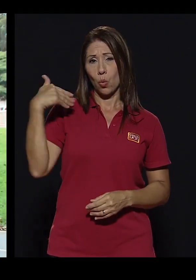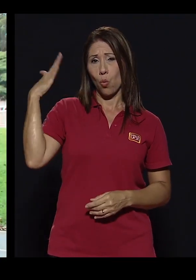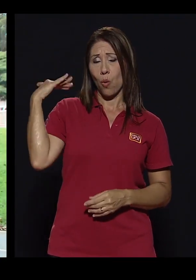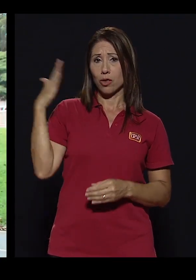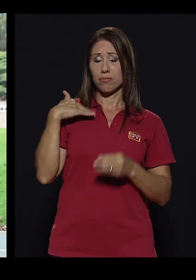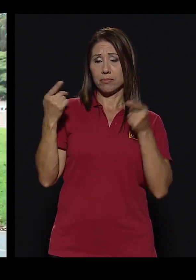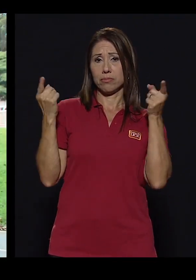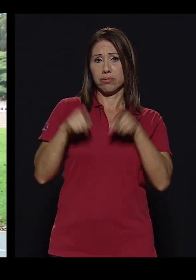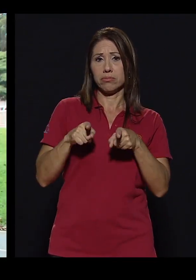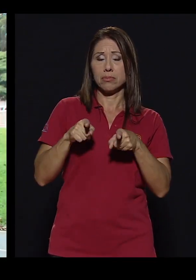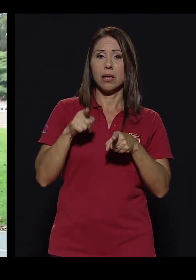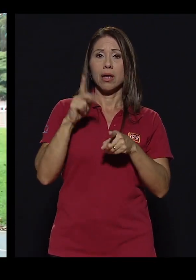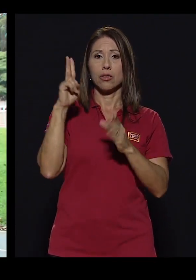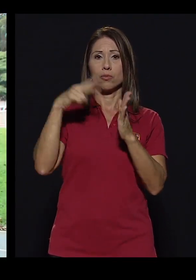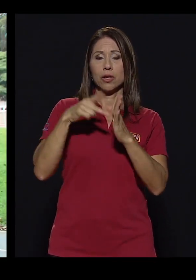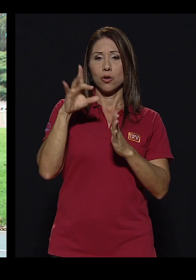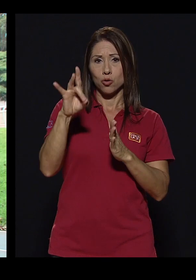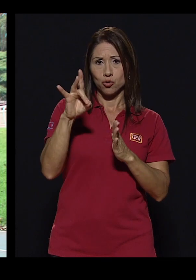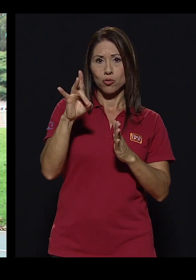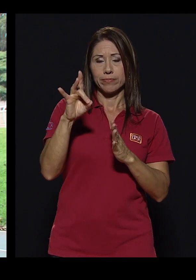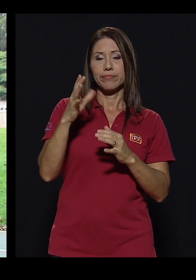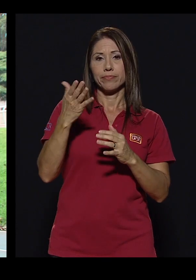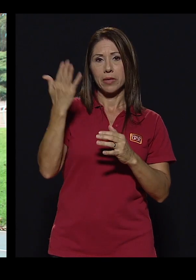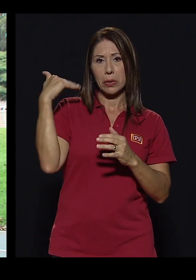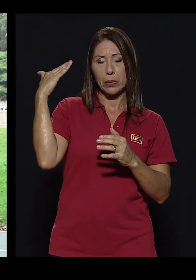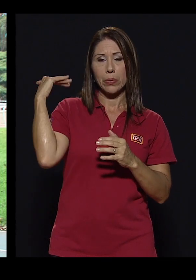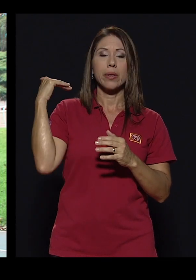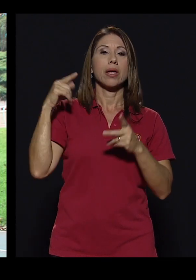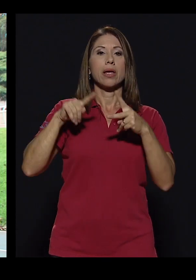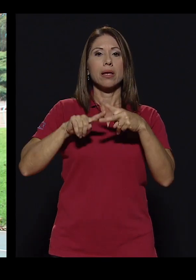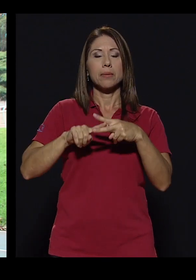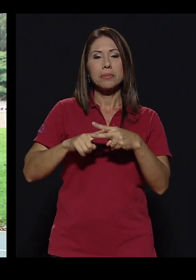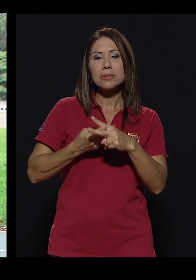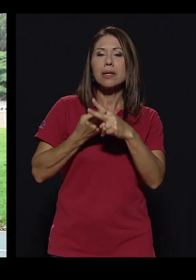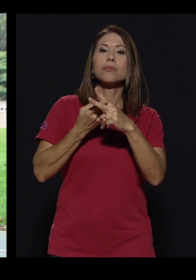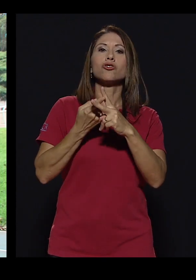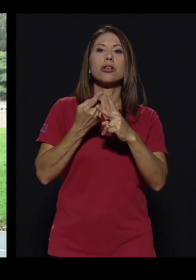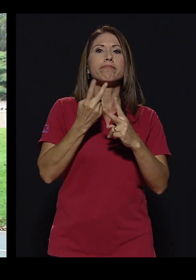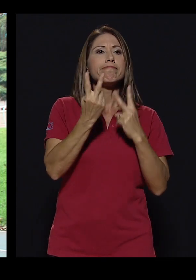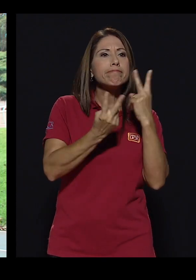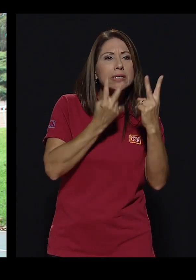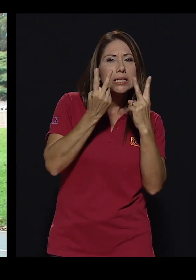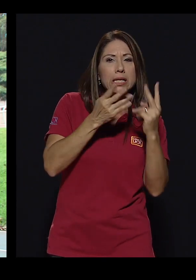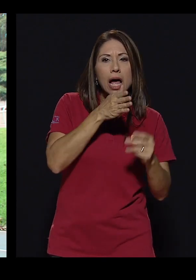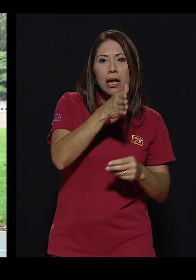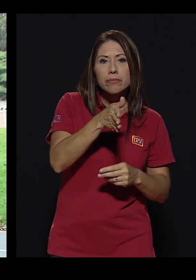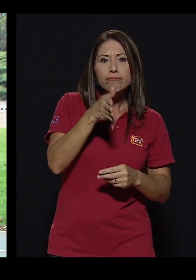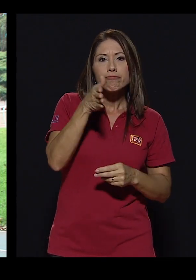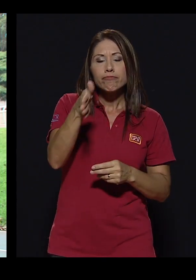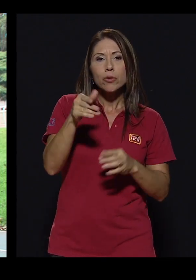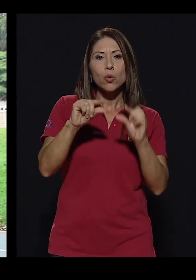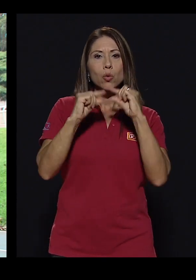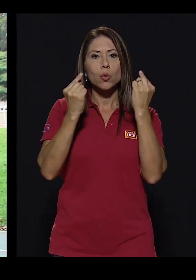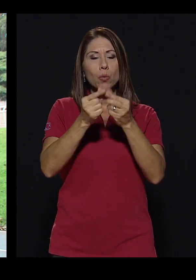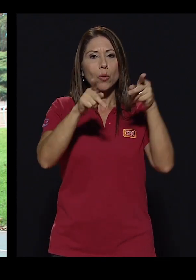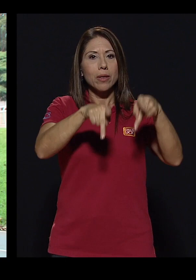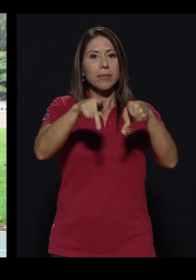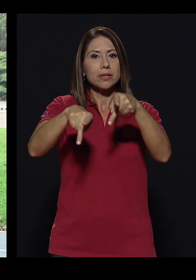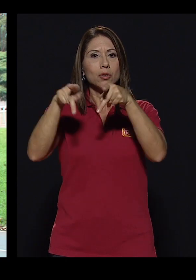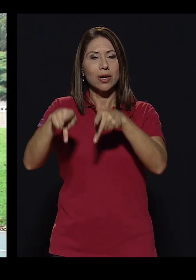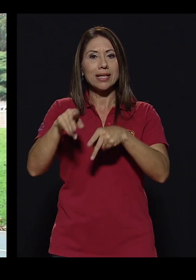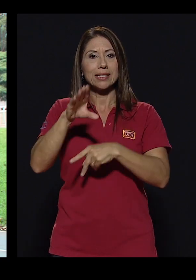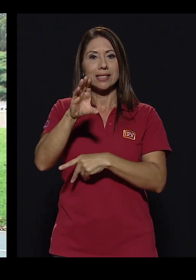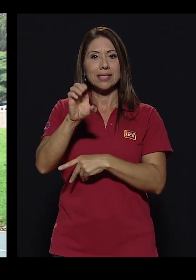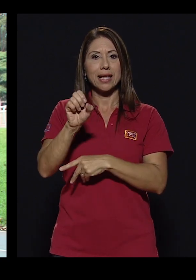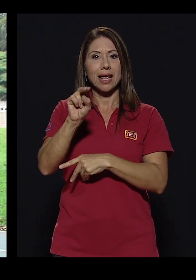cuando me accidente en el 2008 empezamos a visitar un grupo de personas